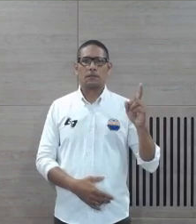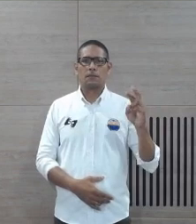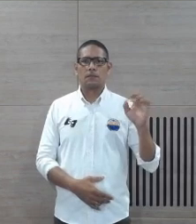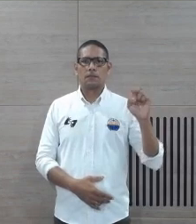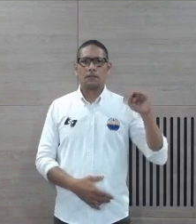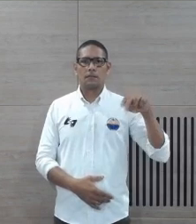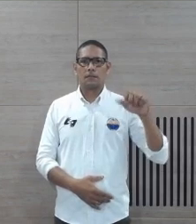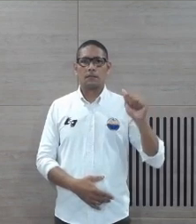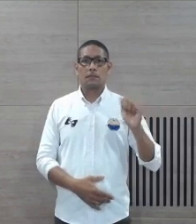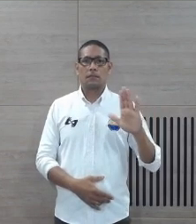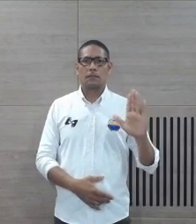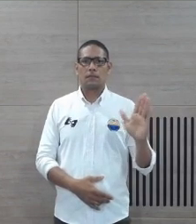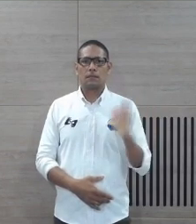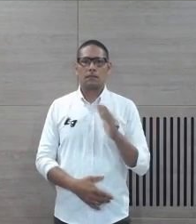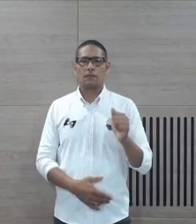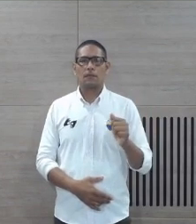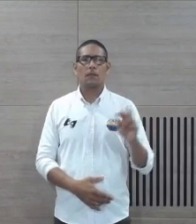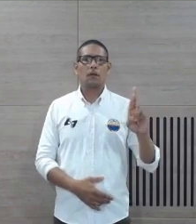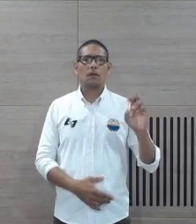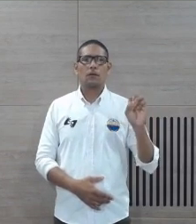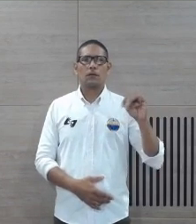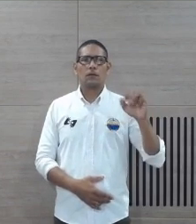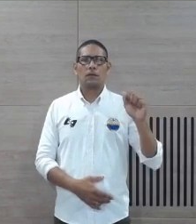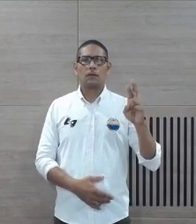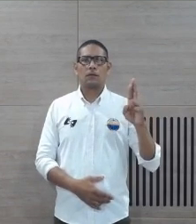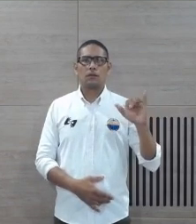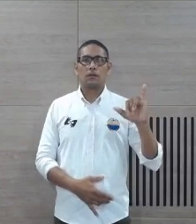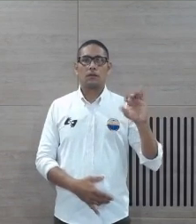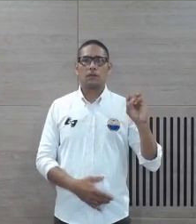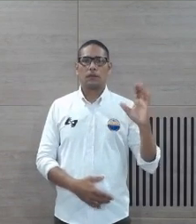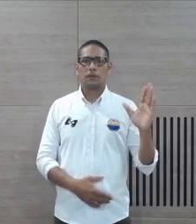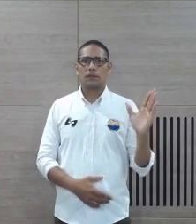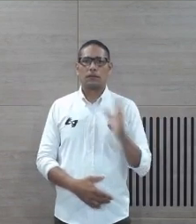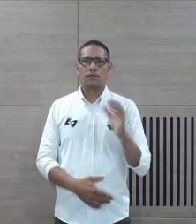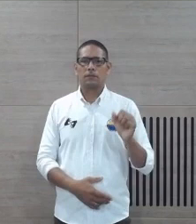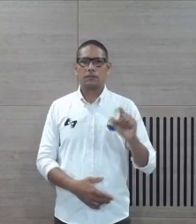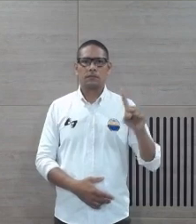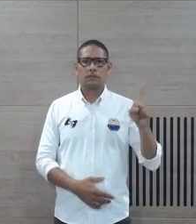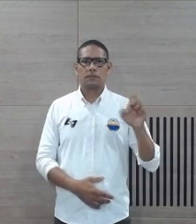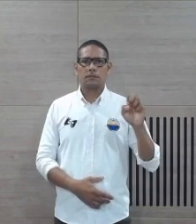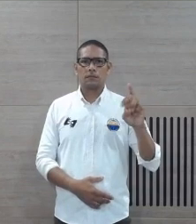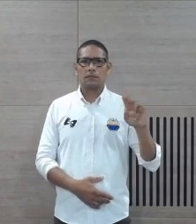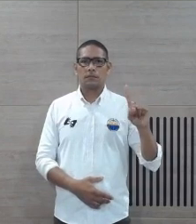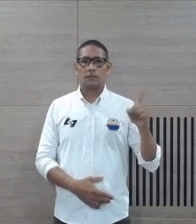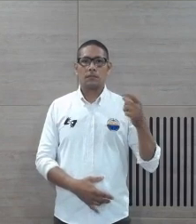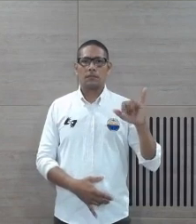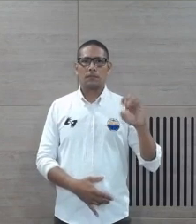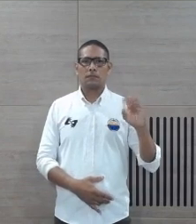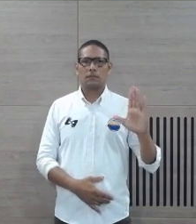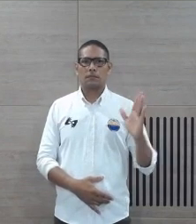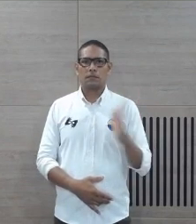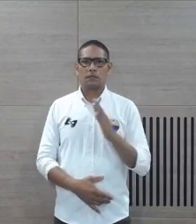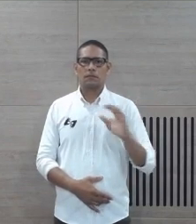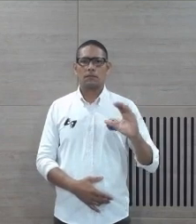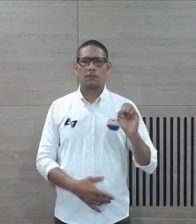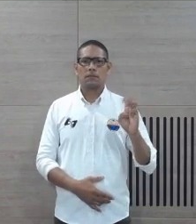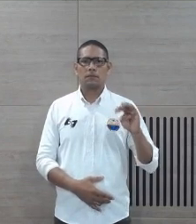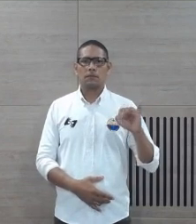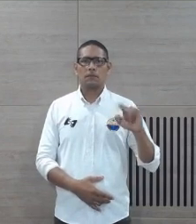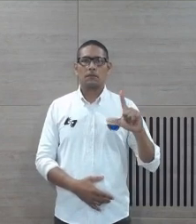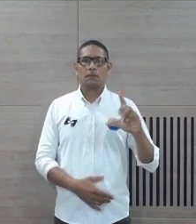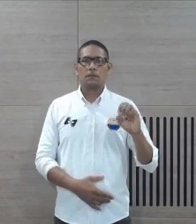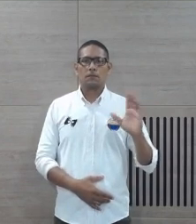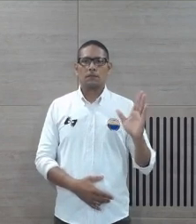Daniel Gamero Morillo. Sergio Gómez Ortiz. Camilo Andrés Jubinao Guerrero. Luis Eduardo López